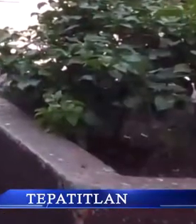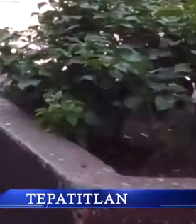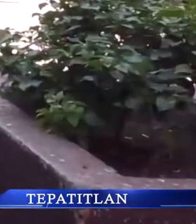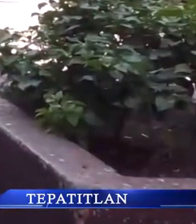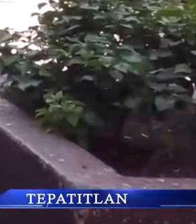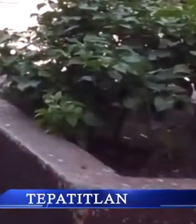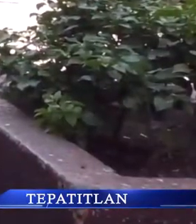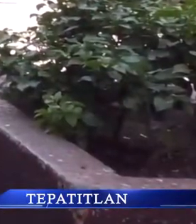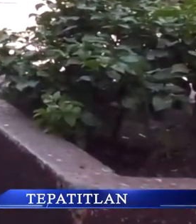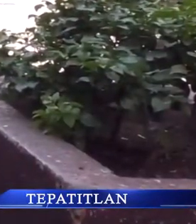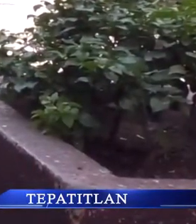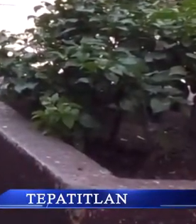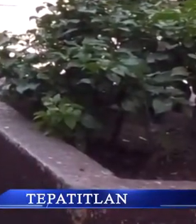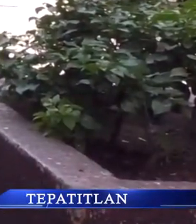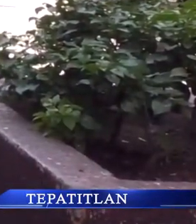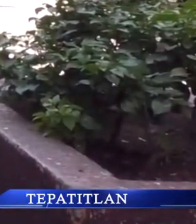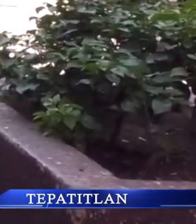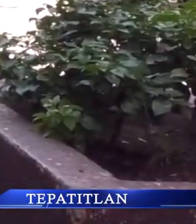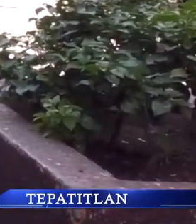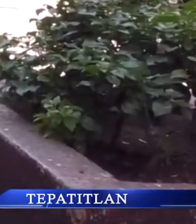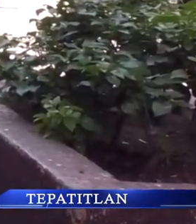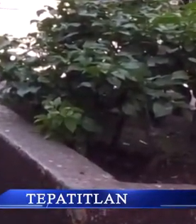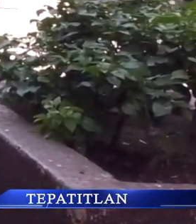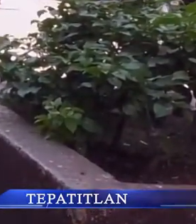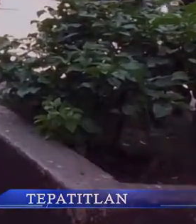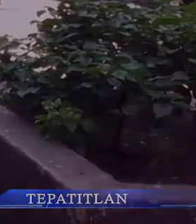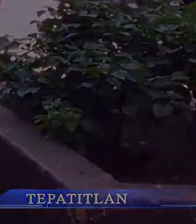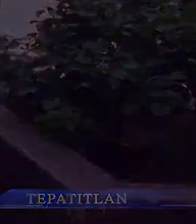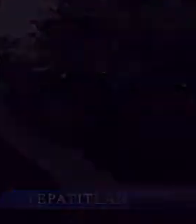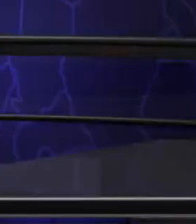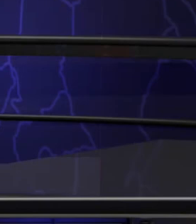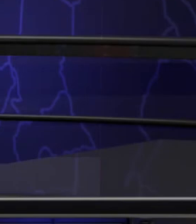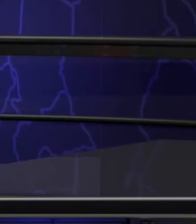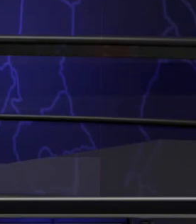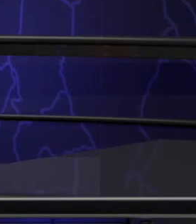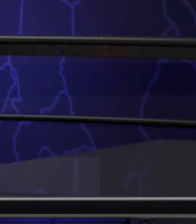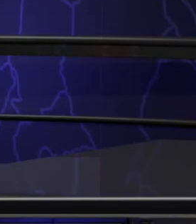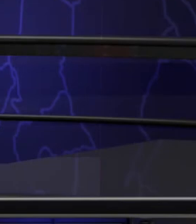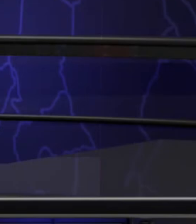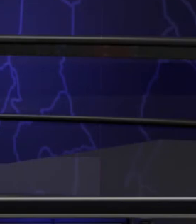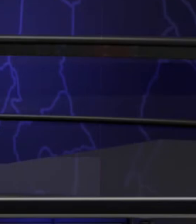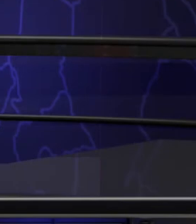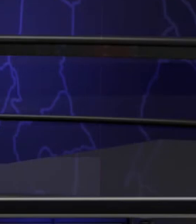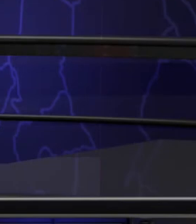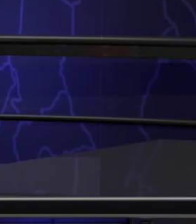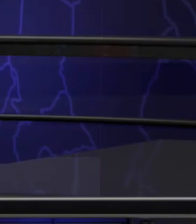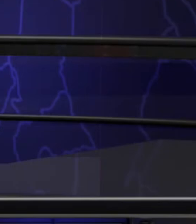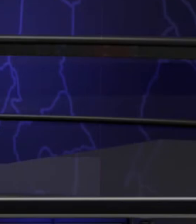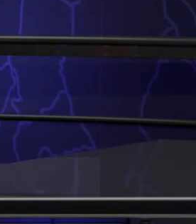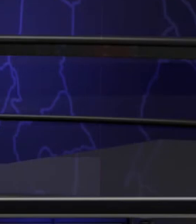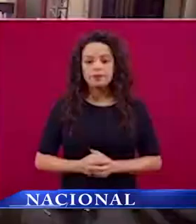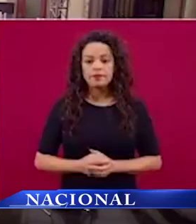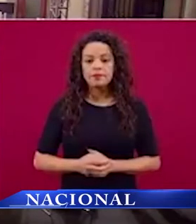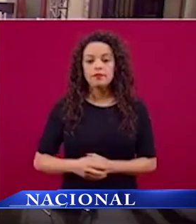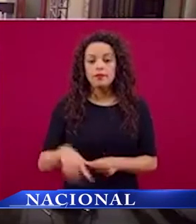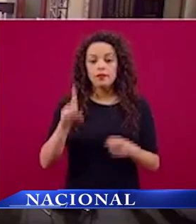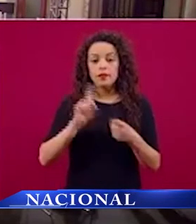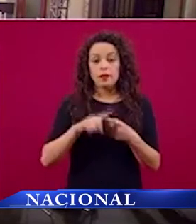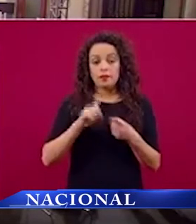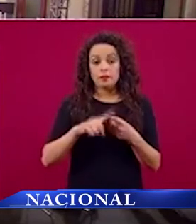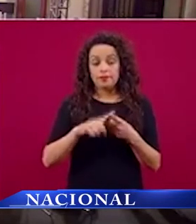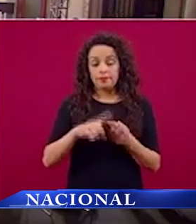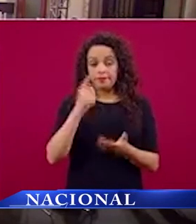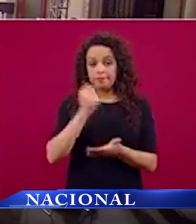imágenes de Diego Orlando García para CNT, informó Ángel Pérez. Vamos ahora con otro tema del COVID.